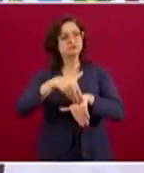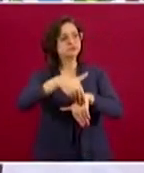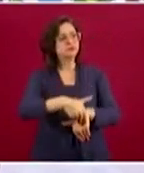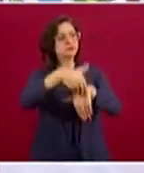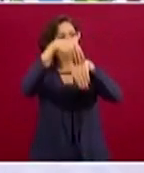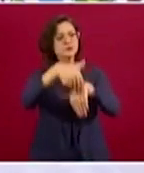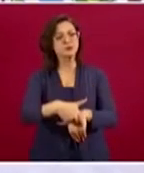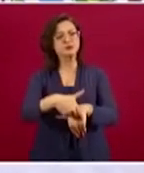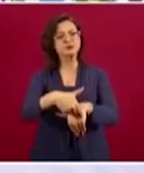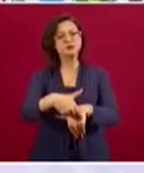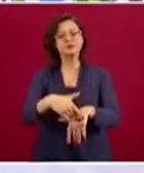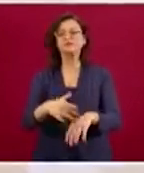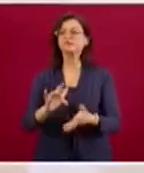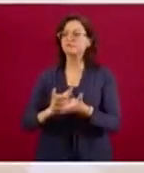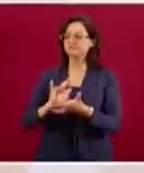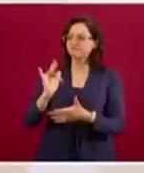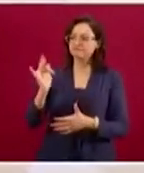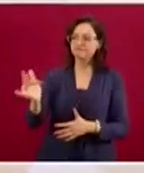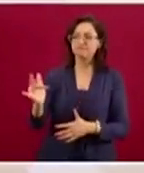En particular,